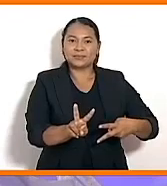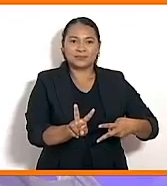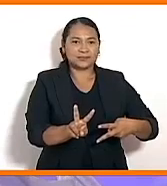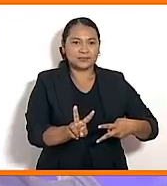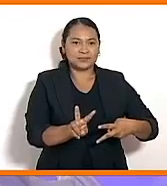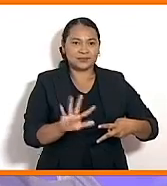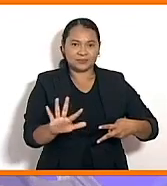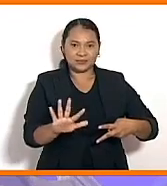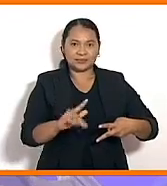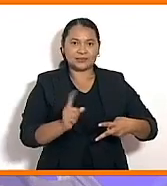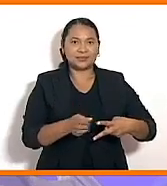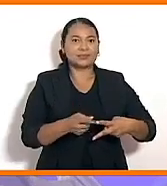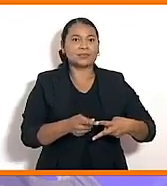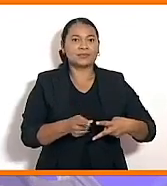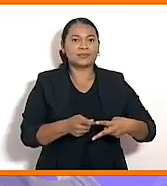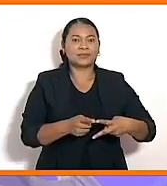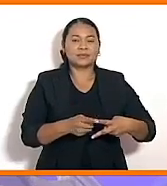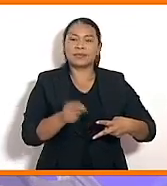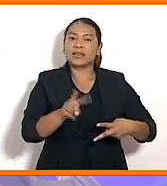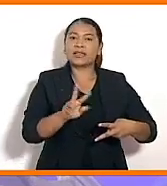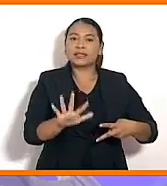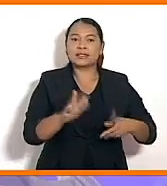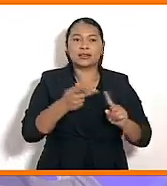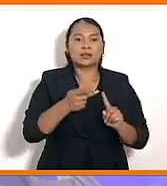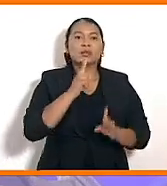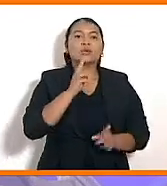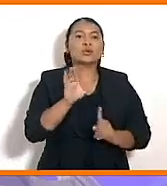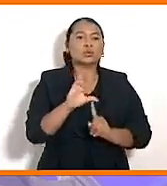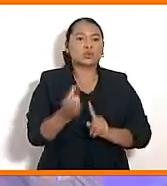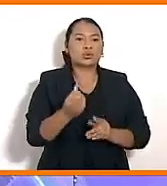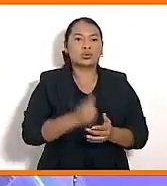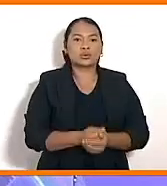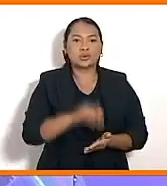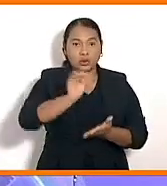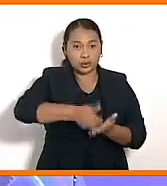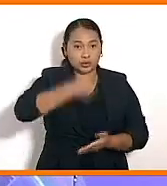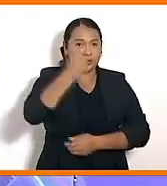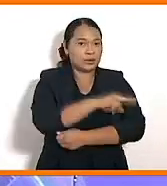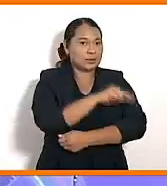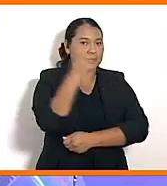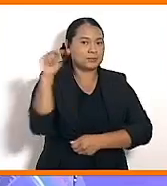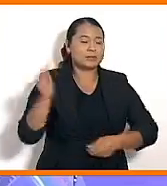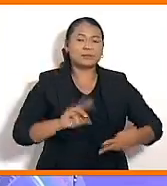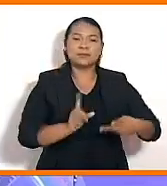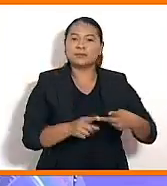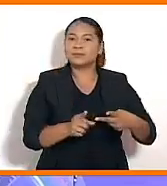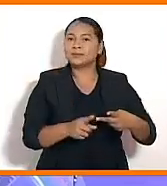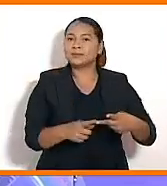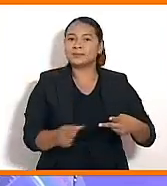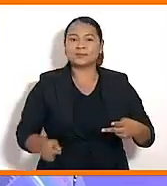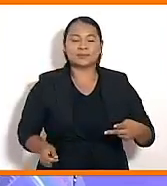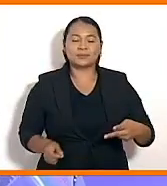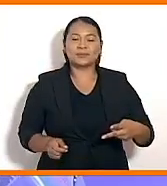el 5. Número favorecido, 25, con su catrachada torreja. Segundo número ganador, su primer dígito